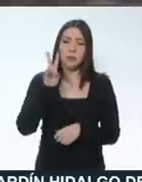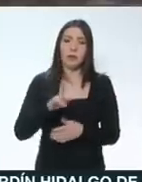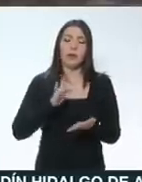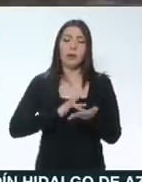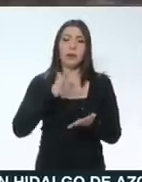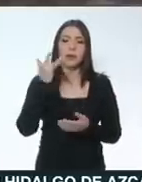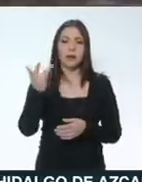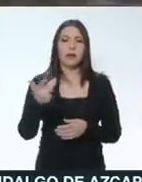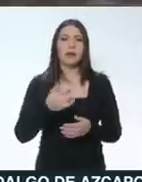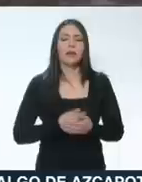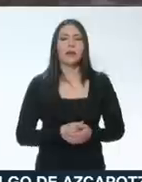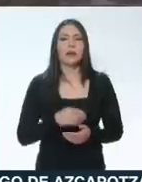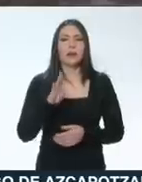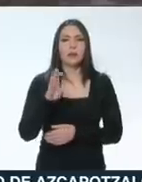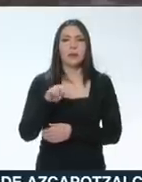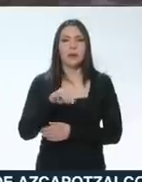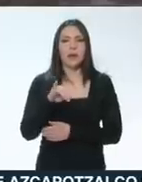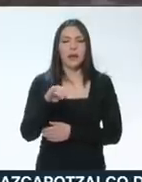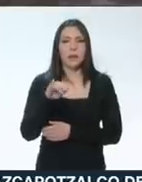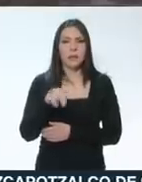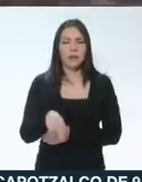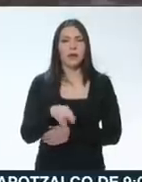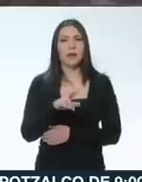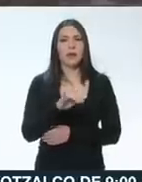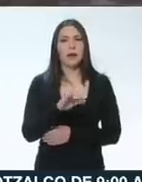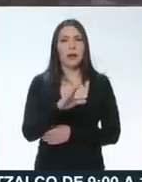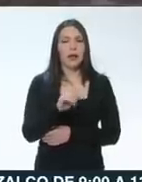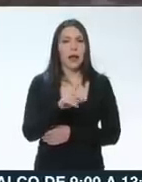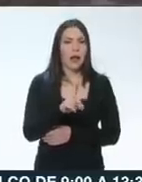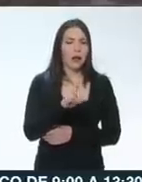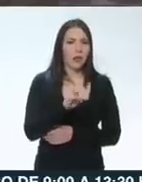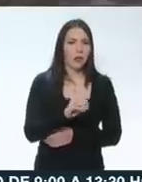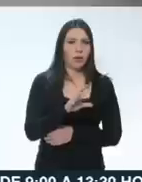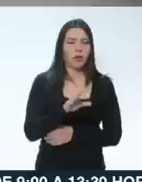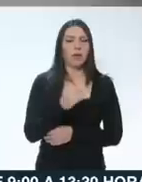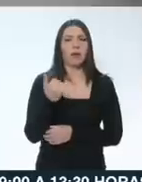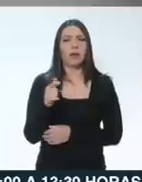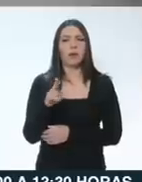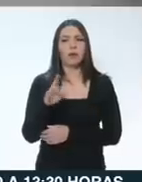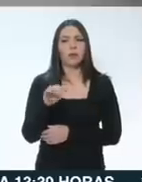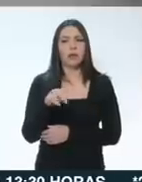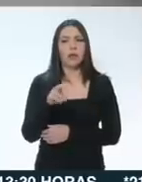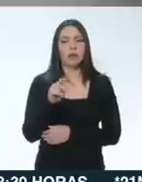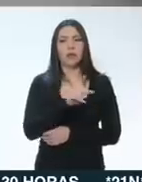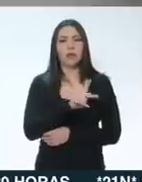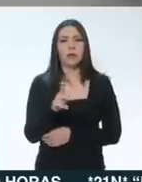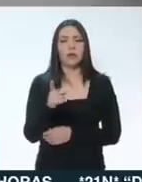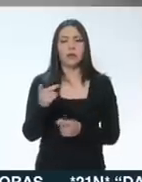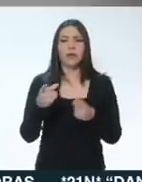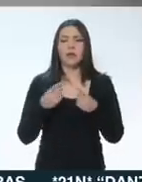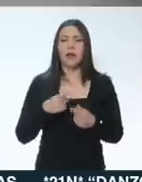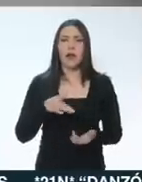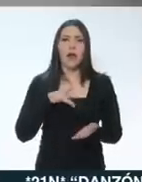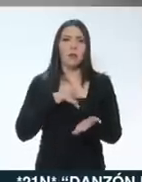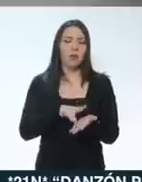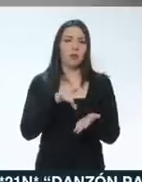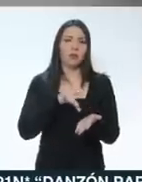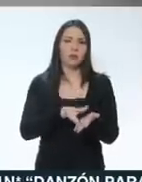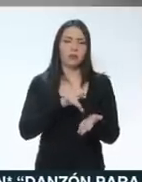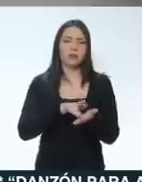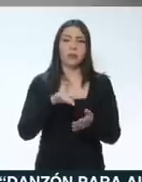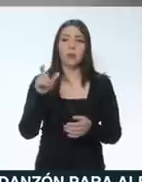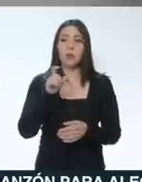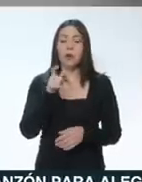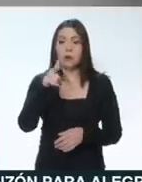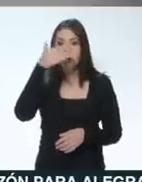agradezco a Benjamín Salinas, a Ricardo Pasco, a Luciano Pasco, que recibí todo el apoyo necesario desde el